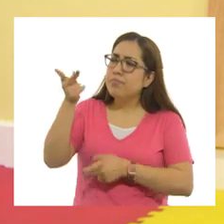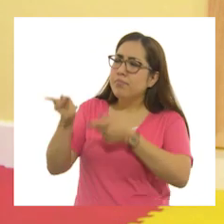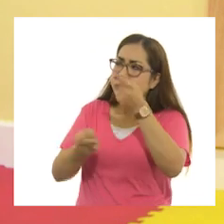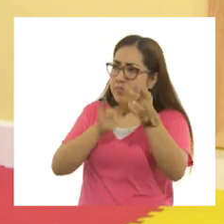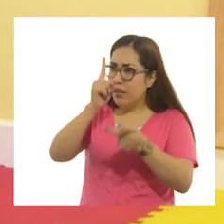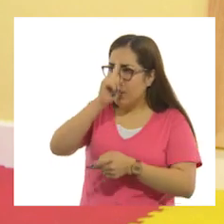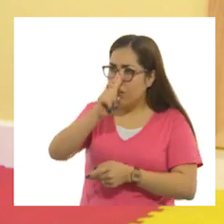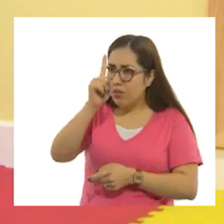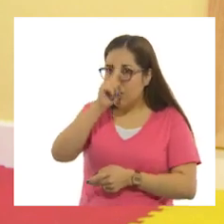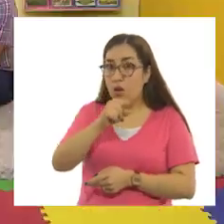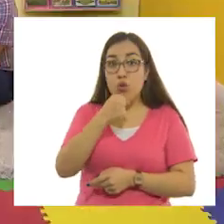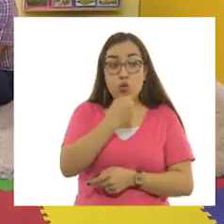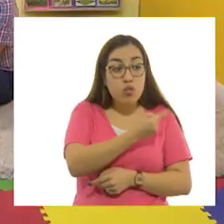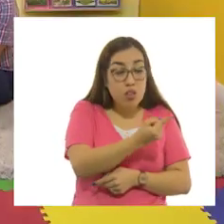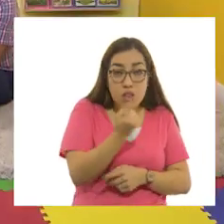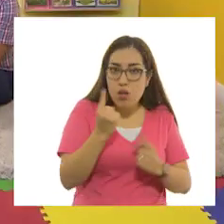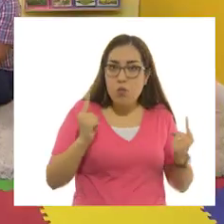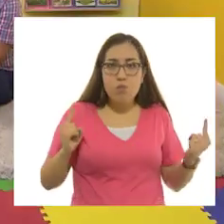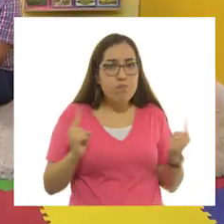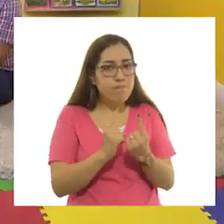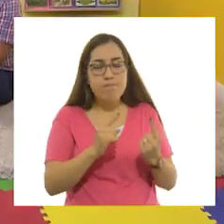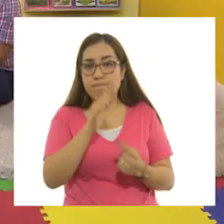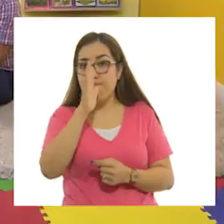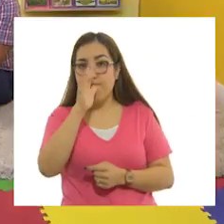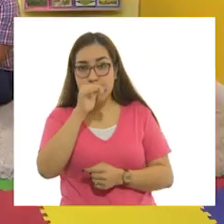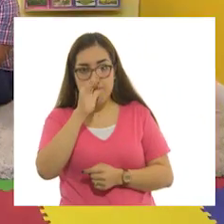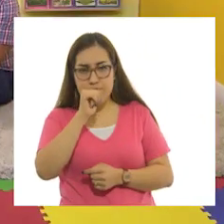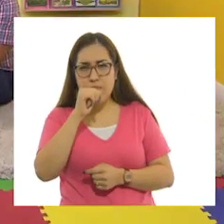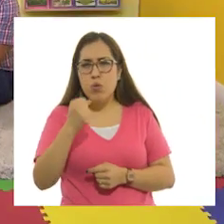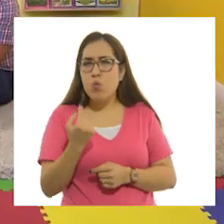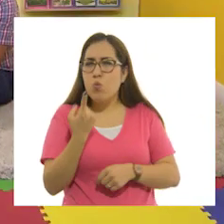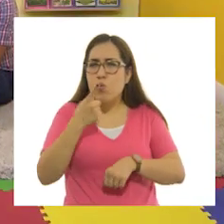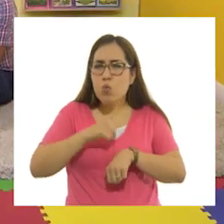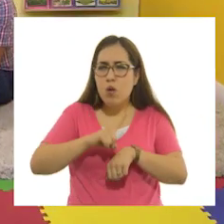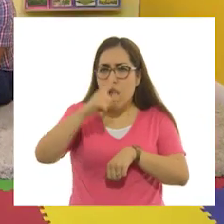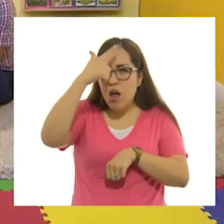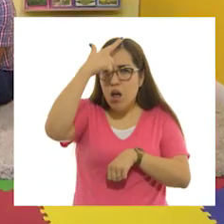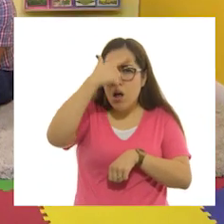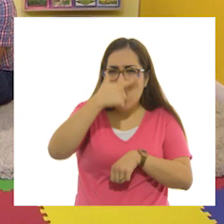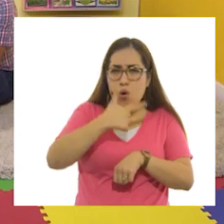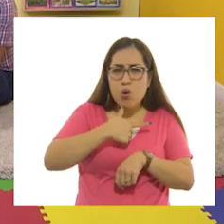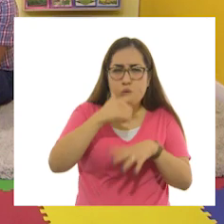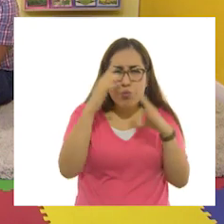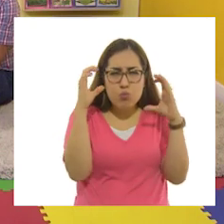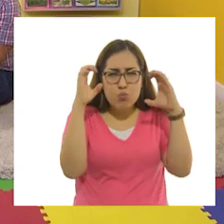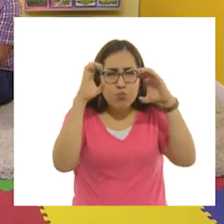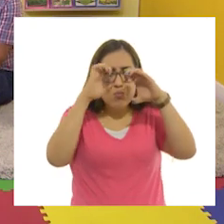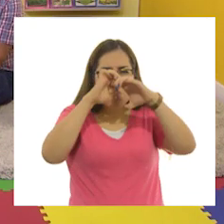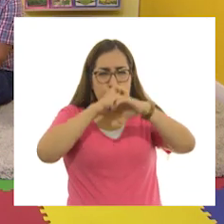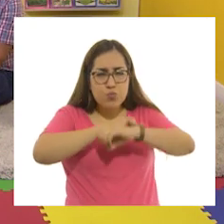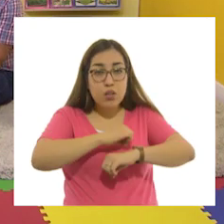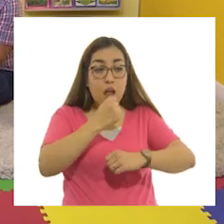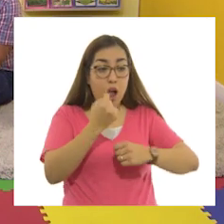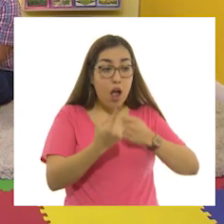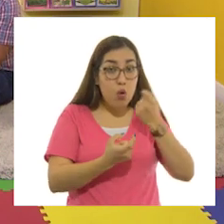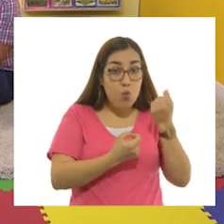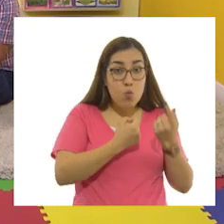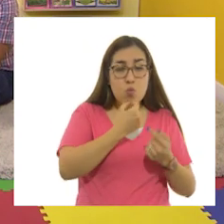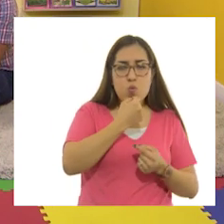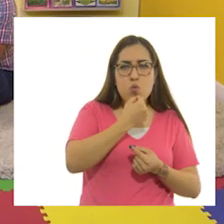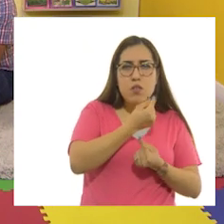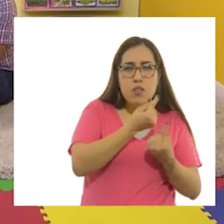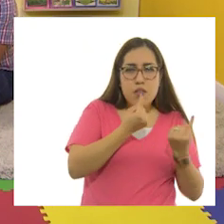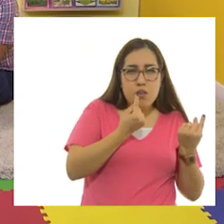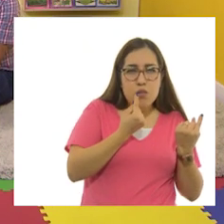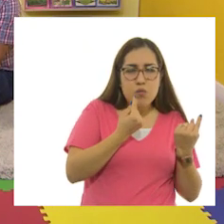niños se le acercaran una noche de luna llena algunos niños decidieron aventurarse cerca del gran fuego que aquel